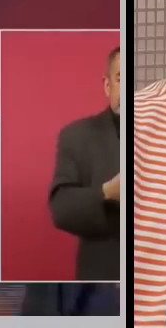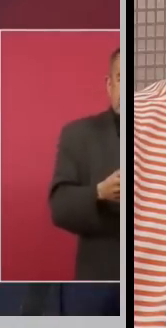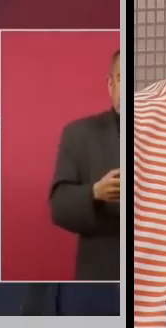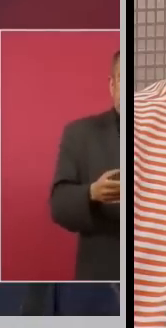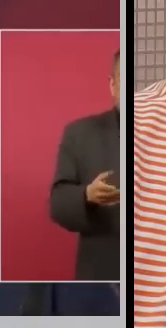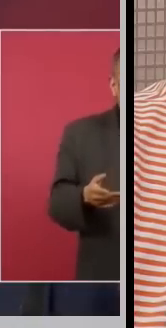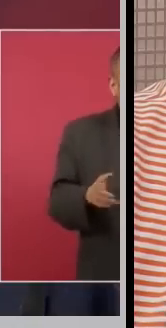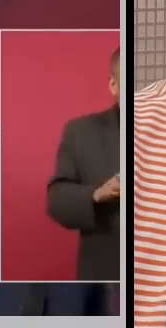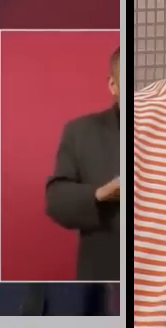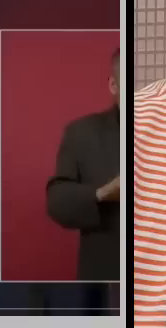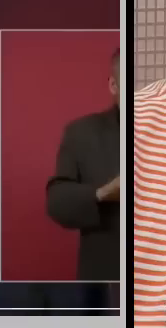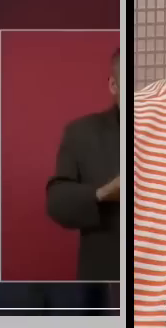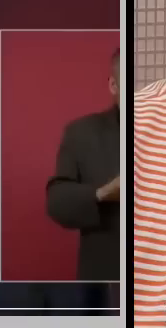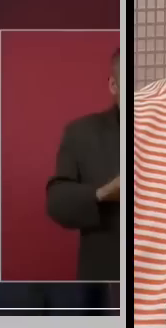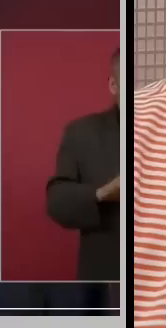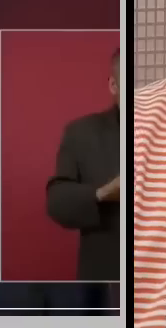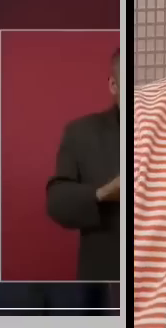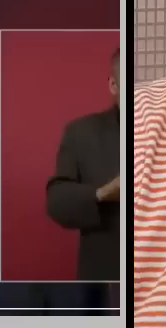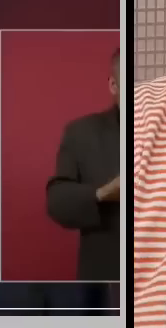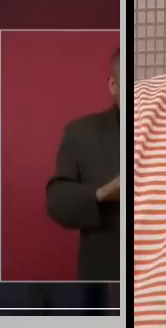ya no habría